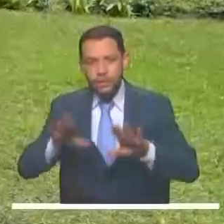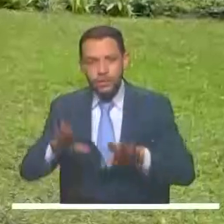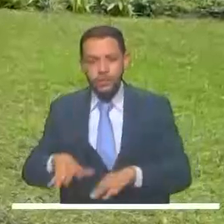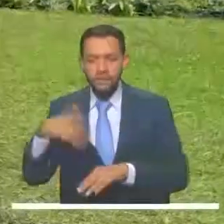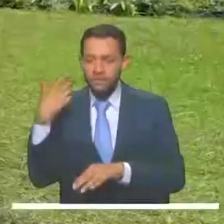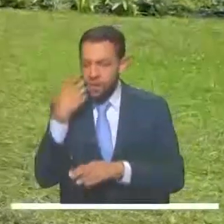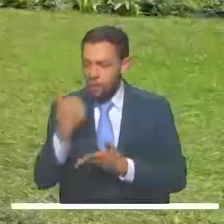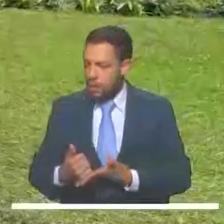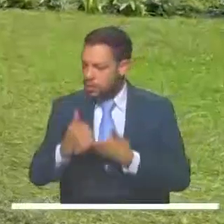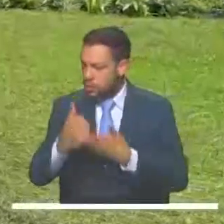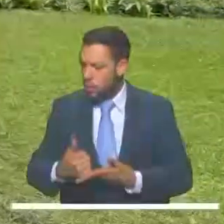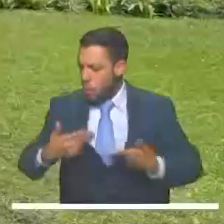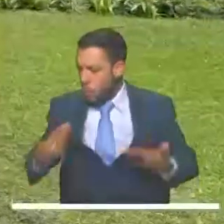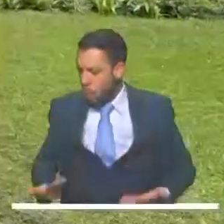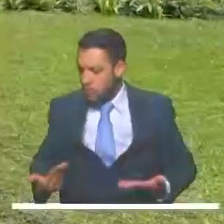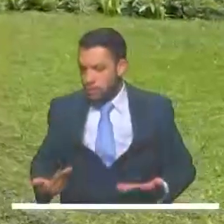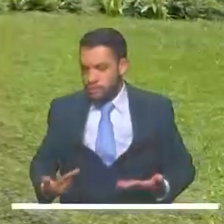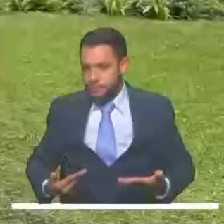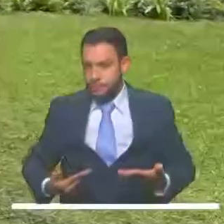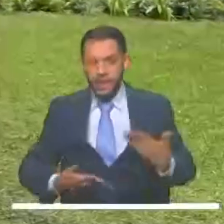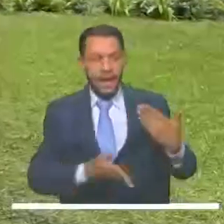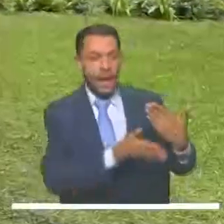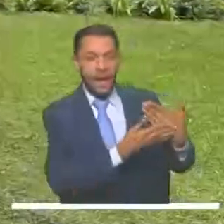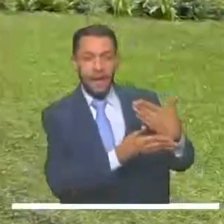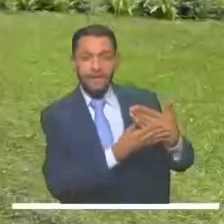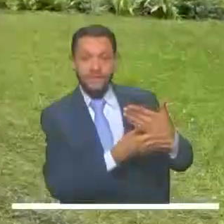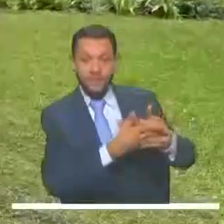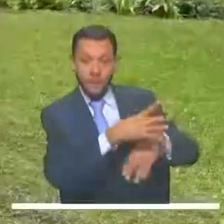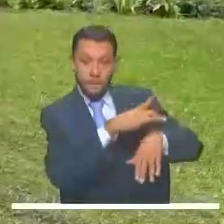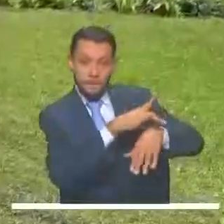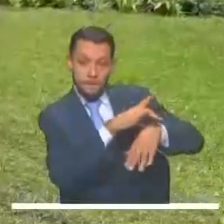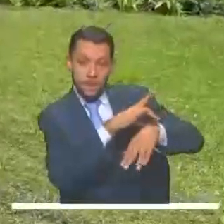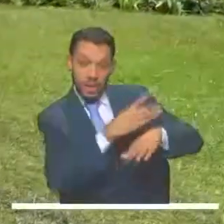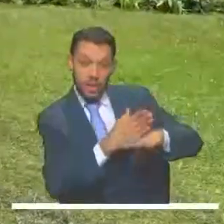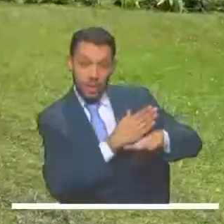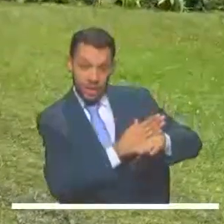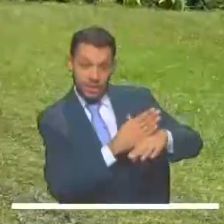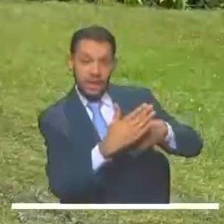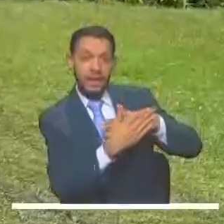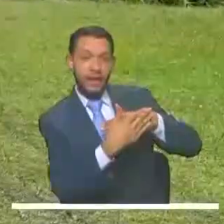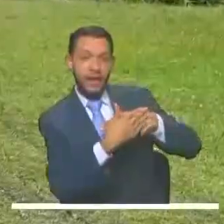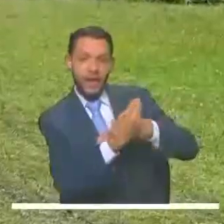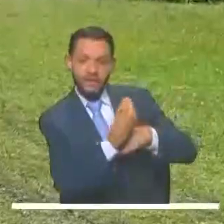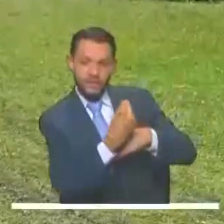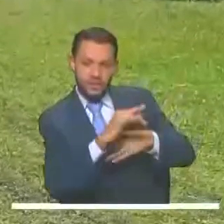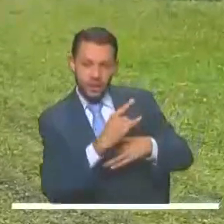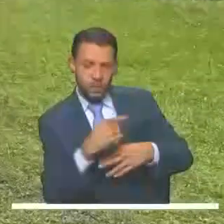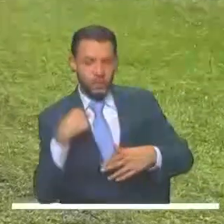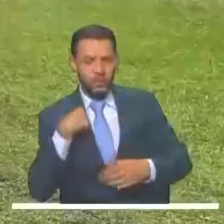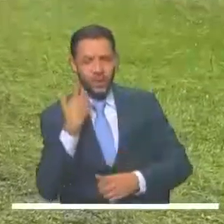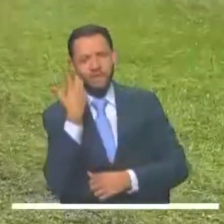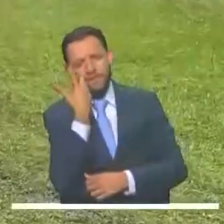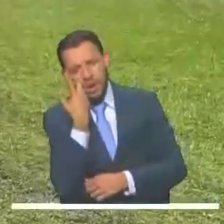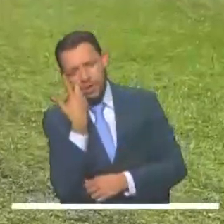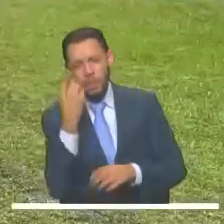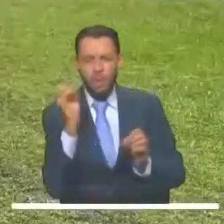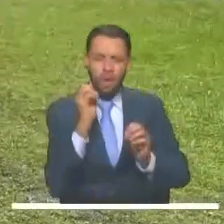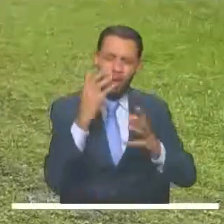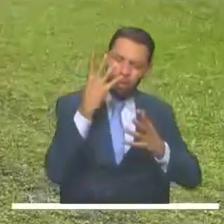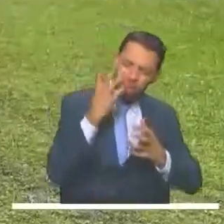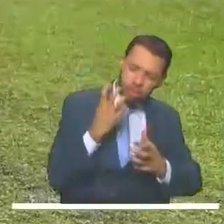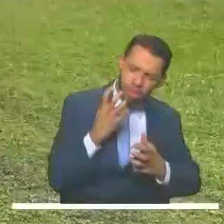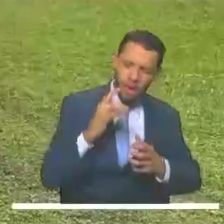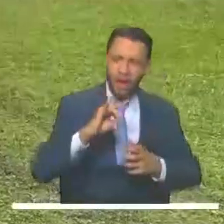adelantó cuando a mí me diagnostican oportunamente un quiste un tumor una lesión